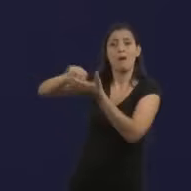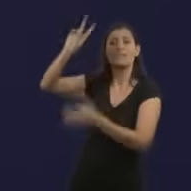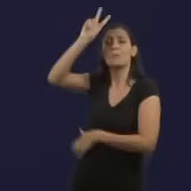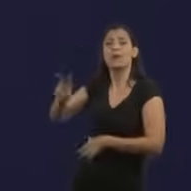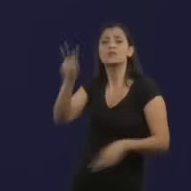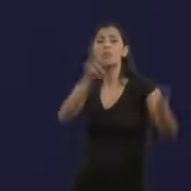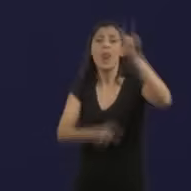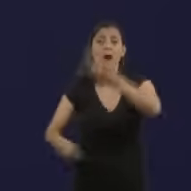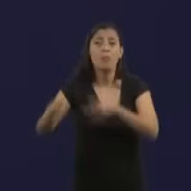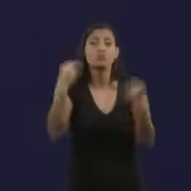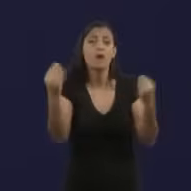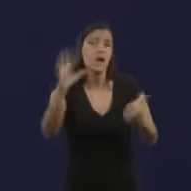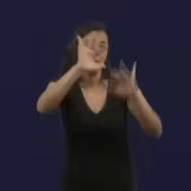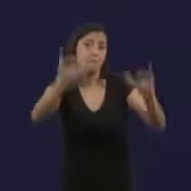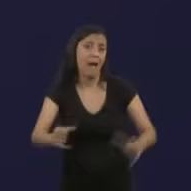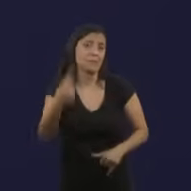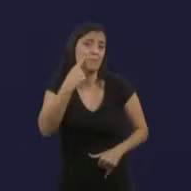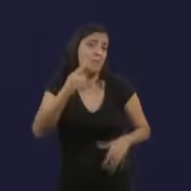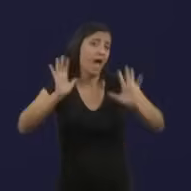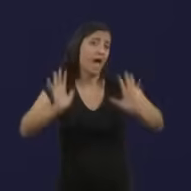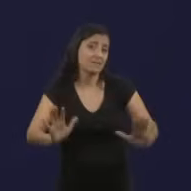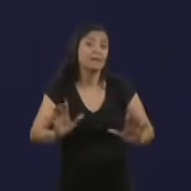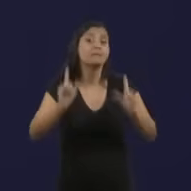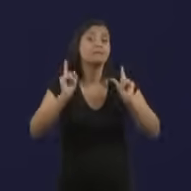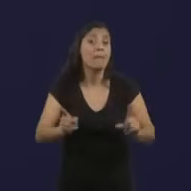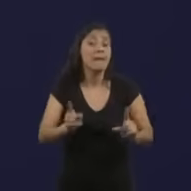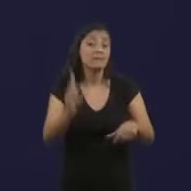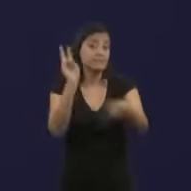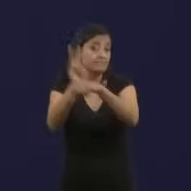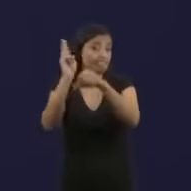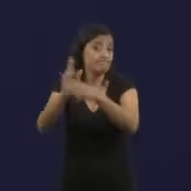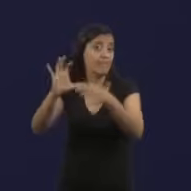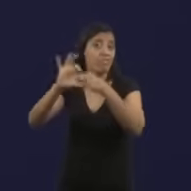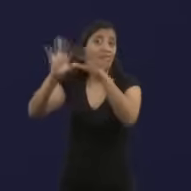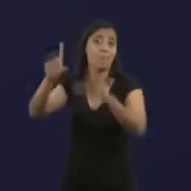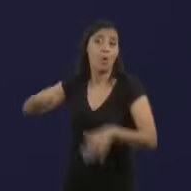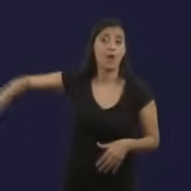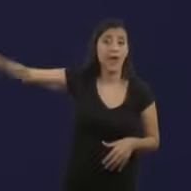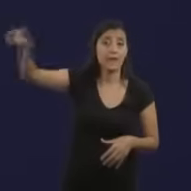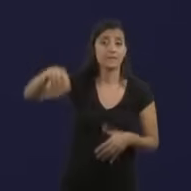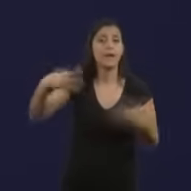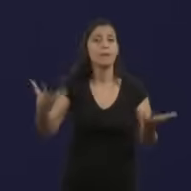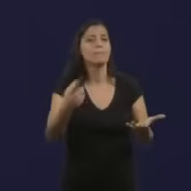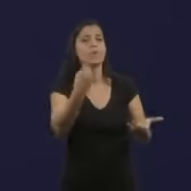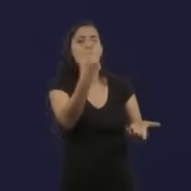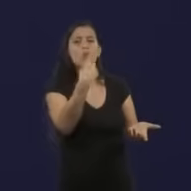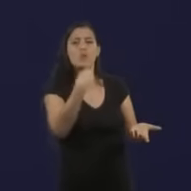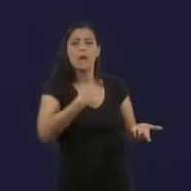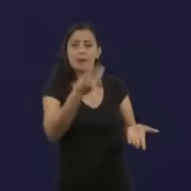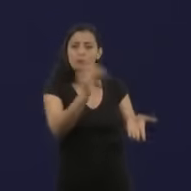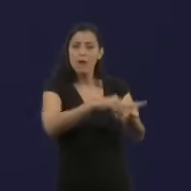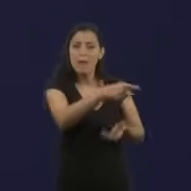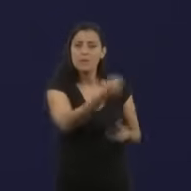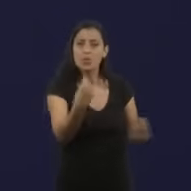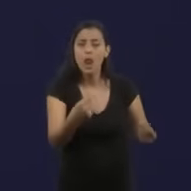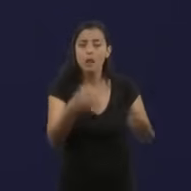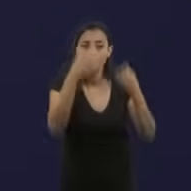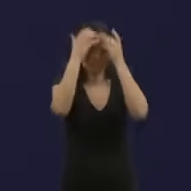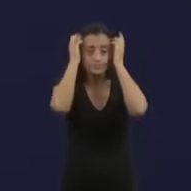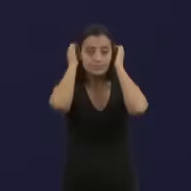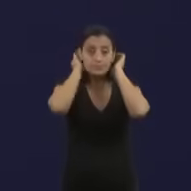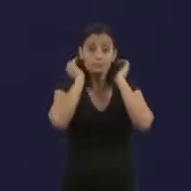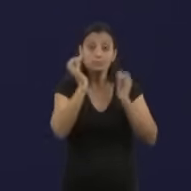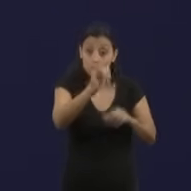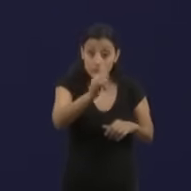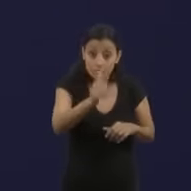en paz y por sobre todas las cosas también en democracia e Cuál era la otra pregunta Perdóname hay